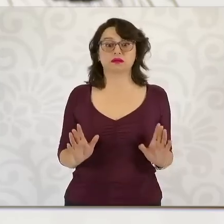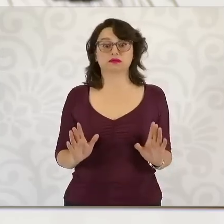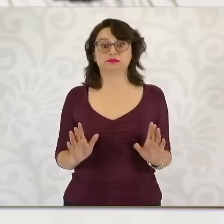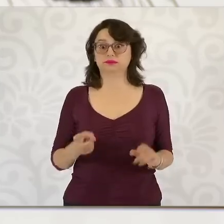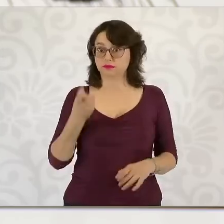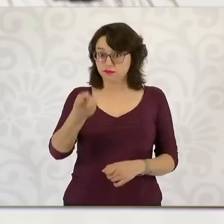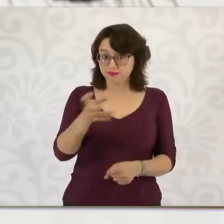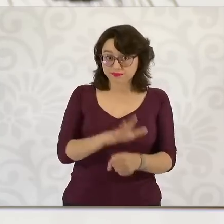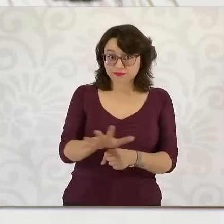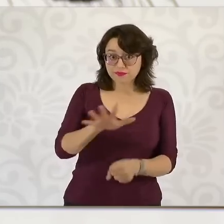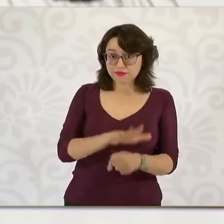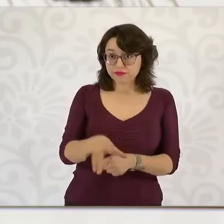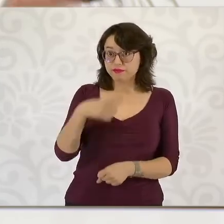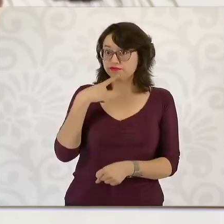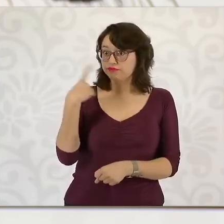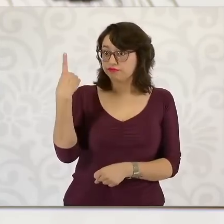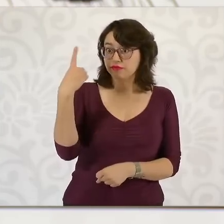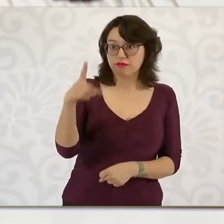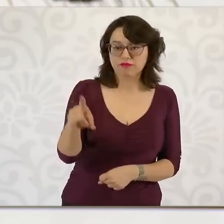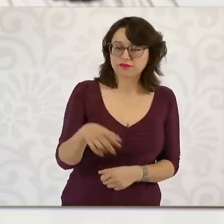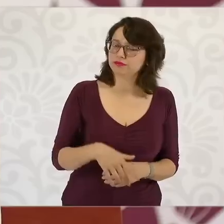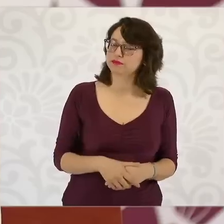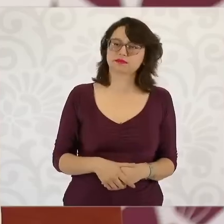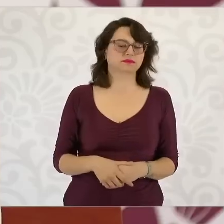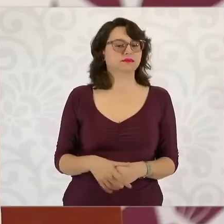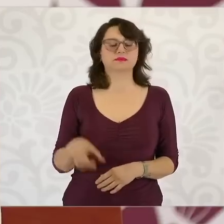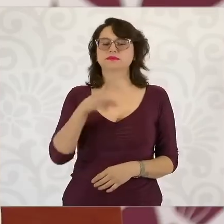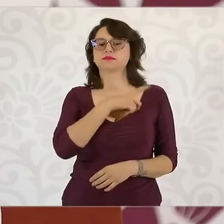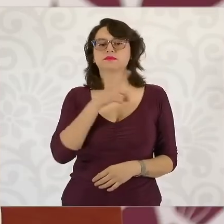de liberar delincuentes.